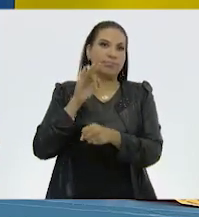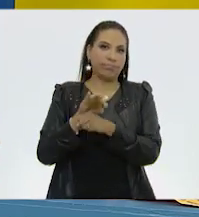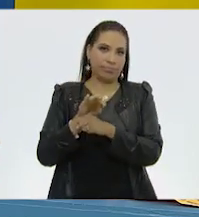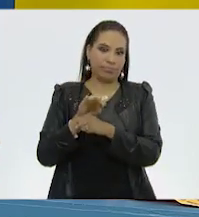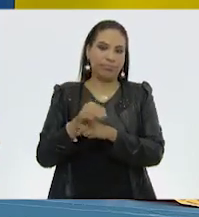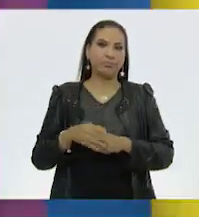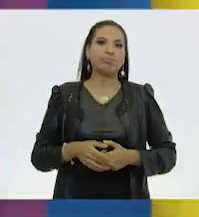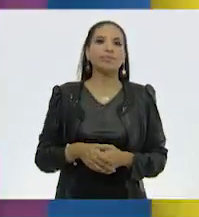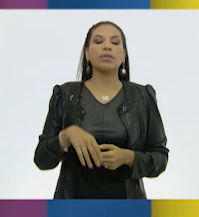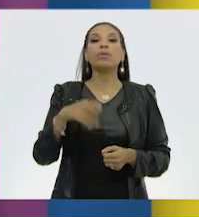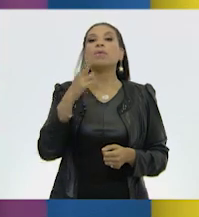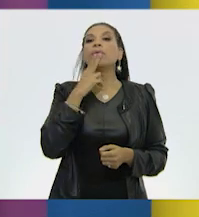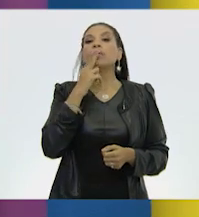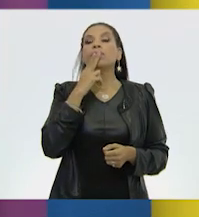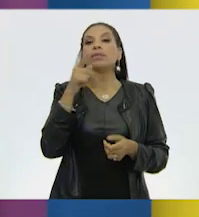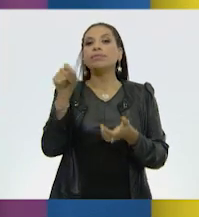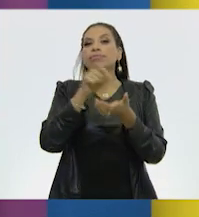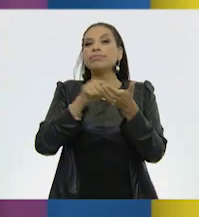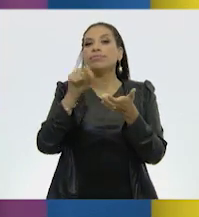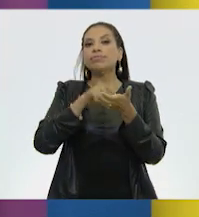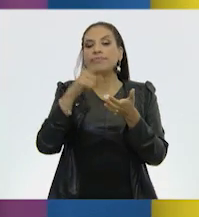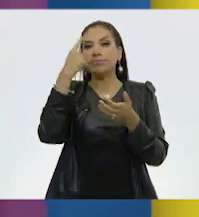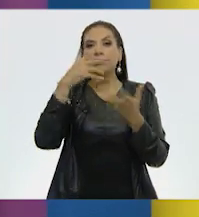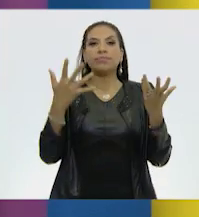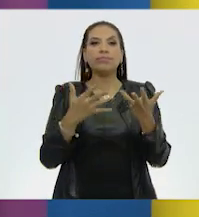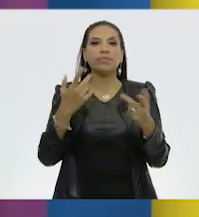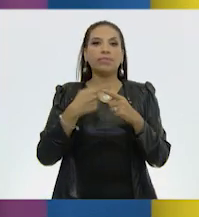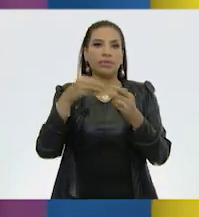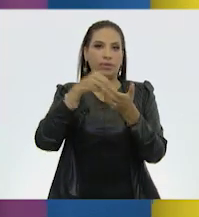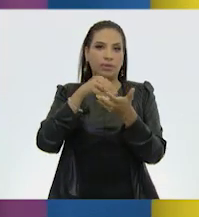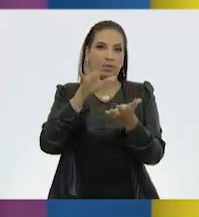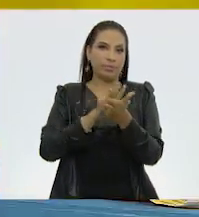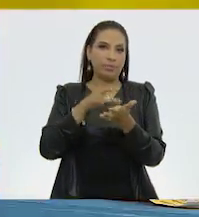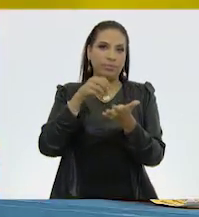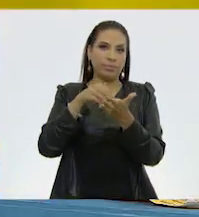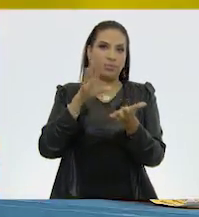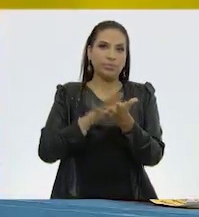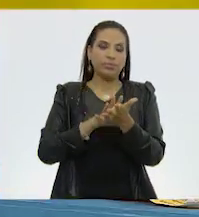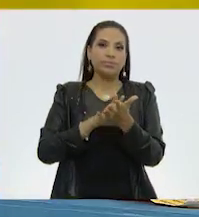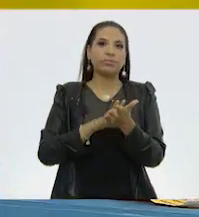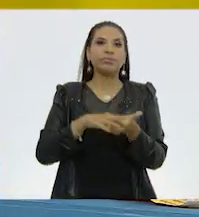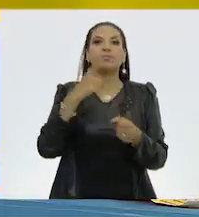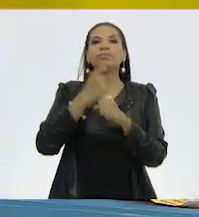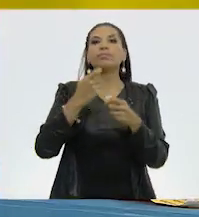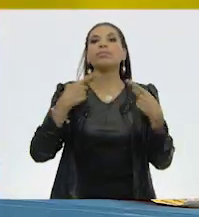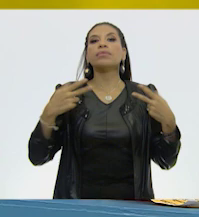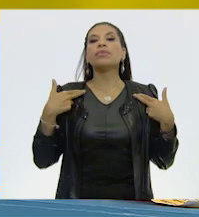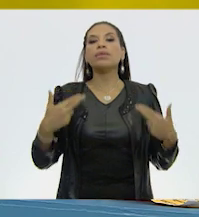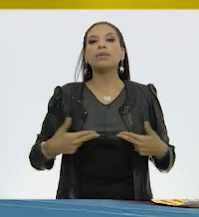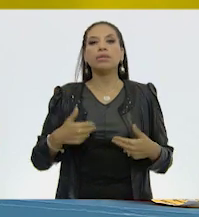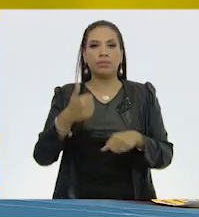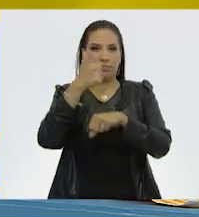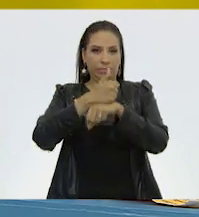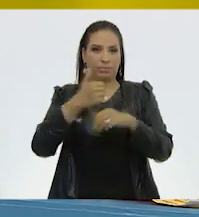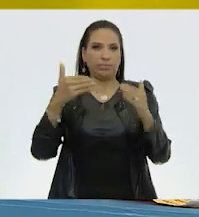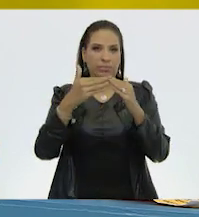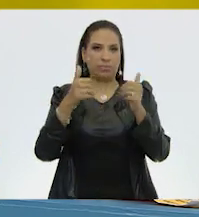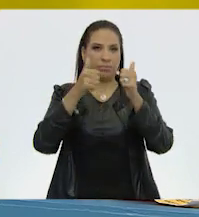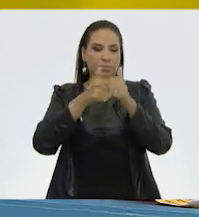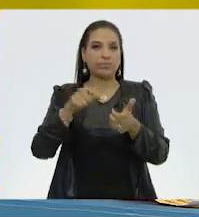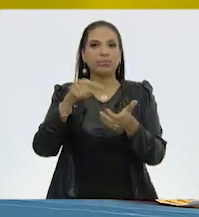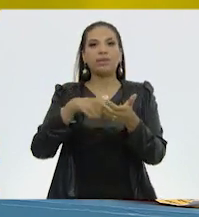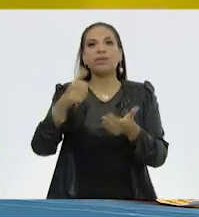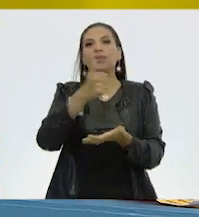resguardarla. Y utilizaron la escritura para realizar sus registros. Los primeros humanos sedentarios de la ciudad de